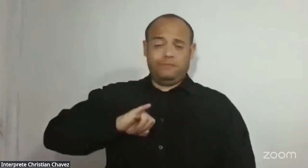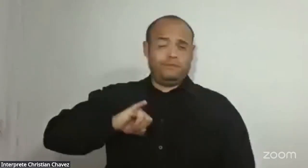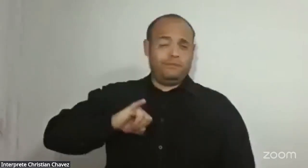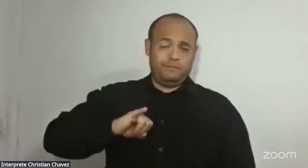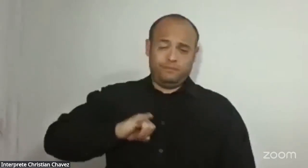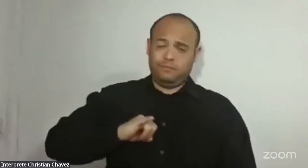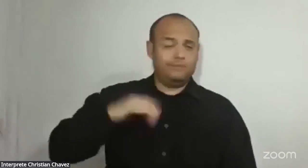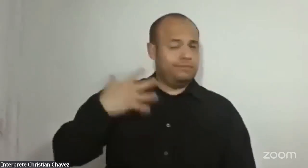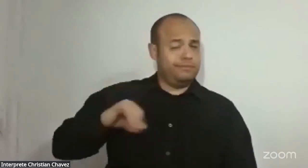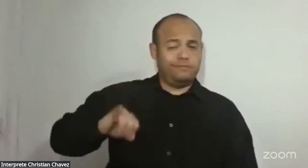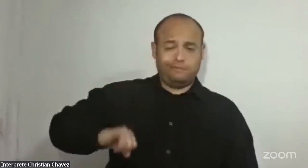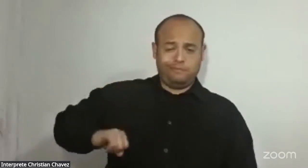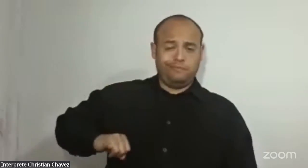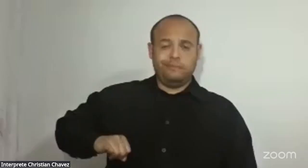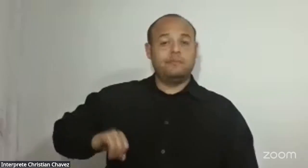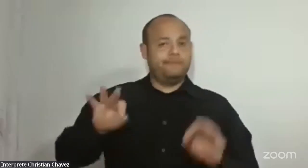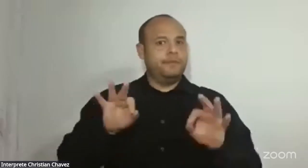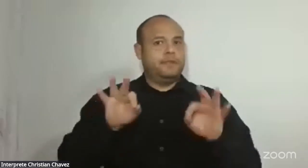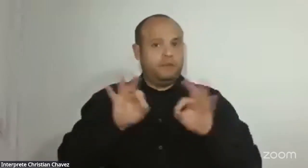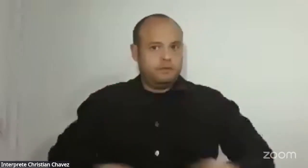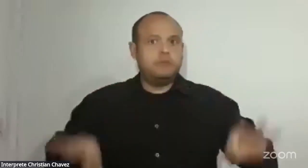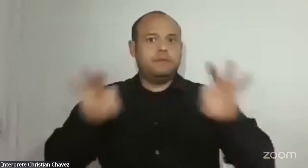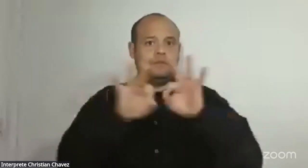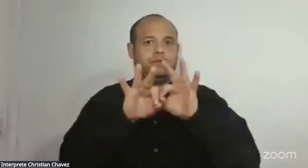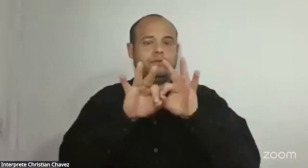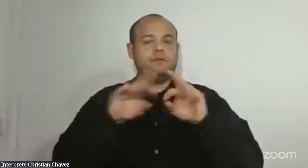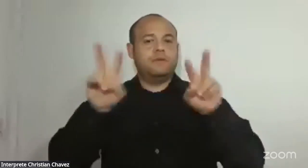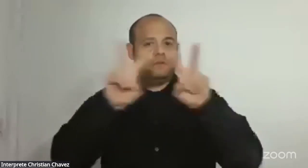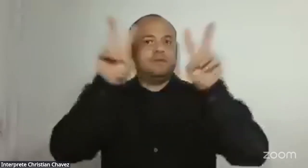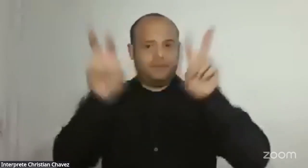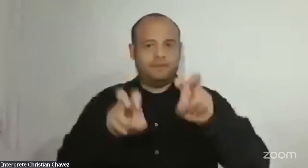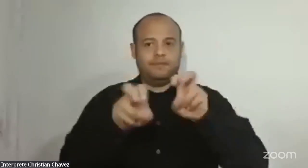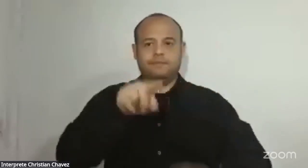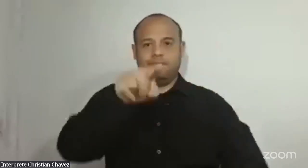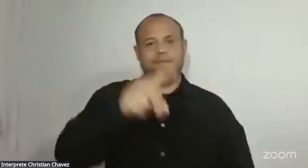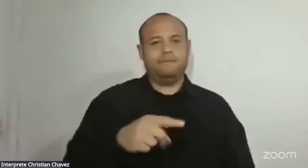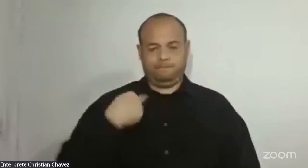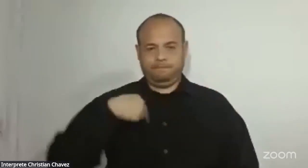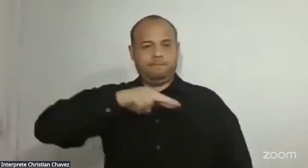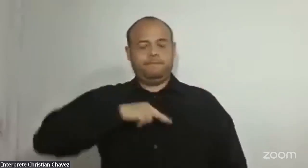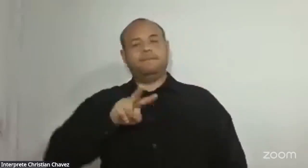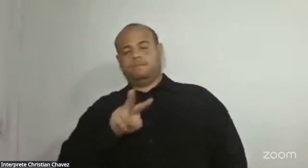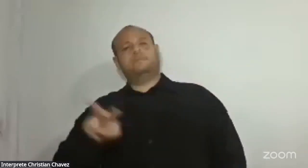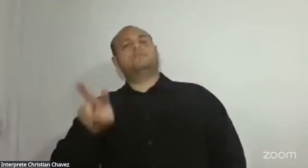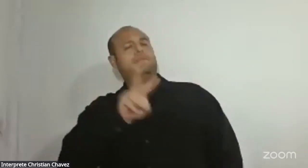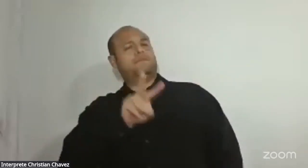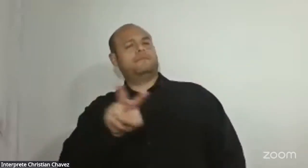muy importante este tema desde esta mirada,